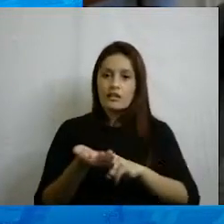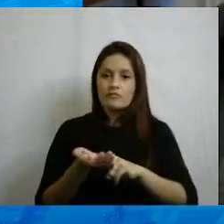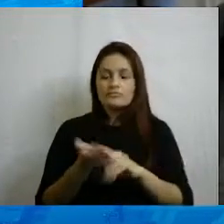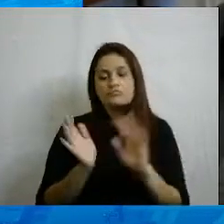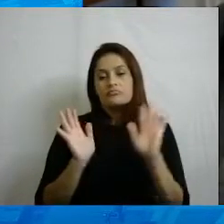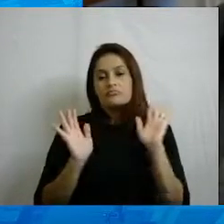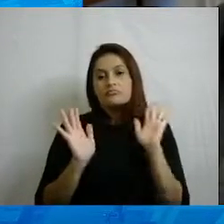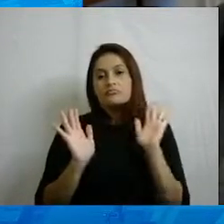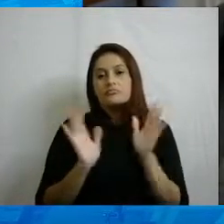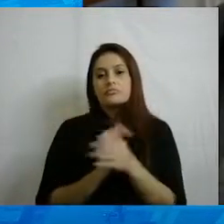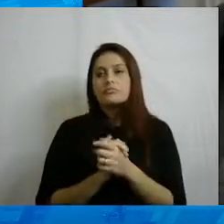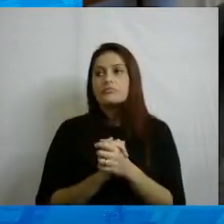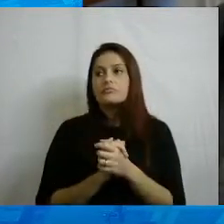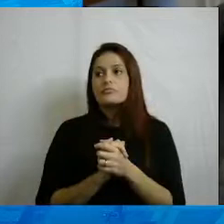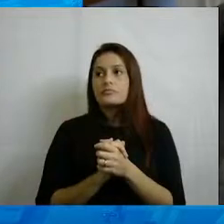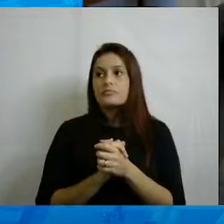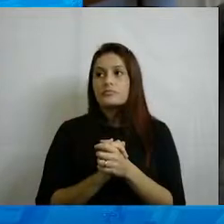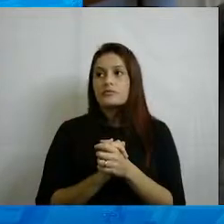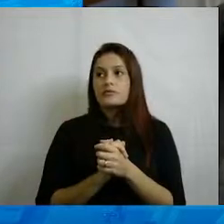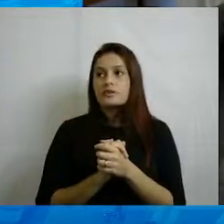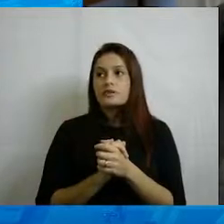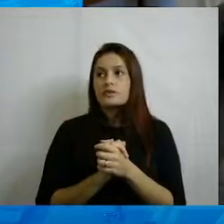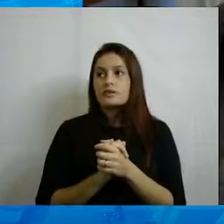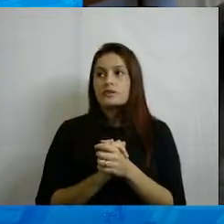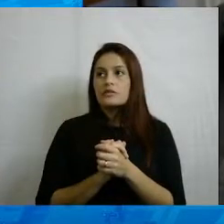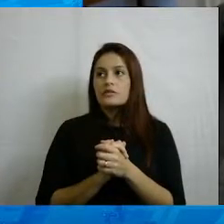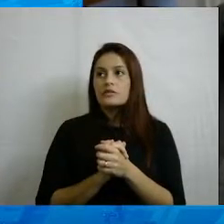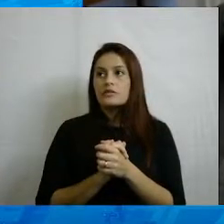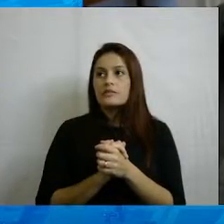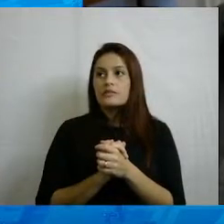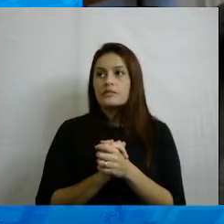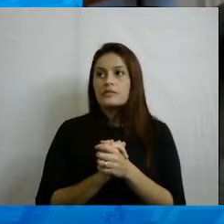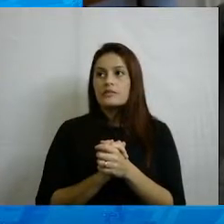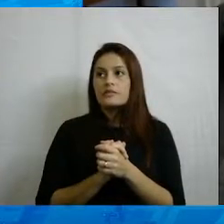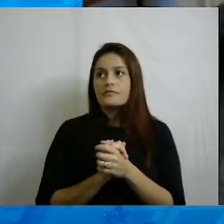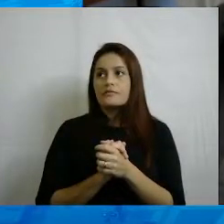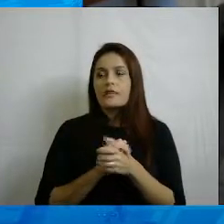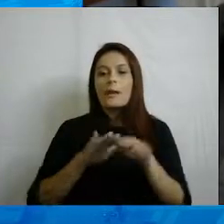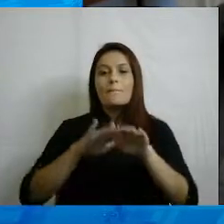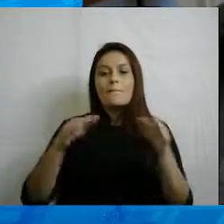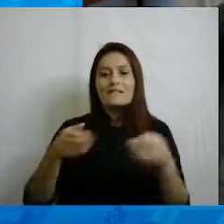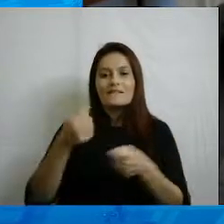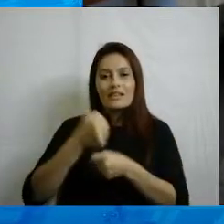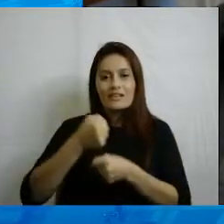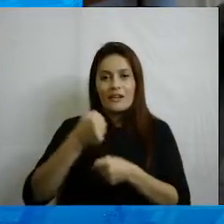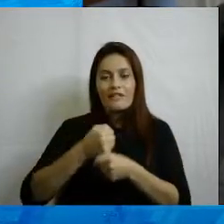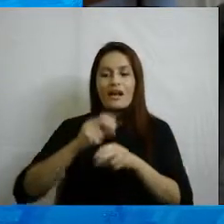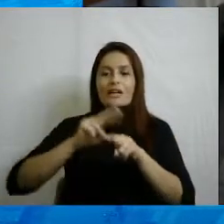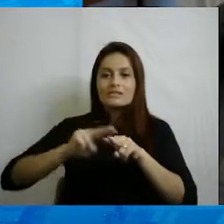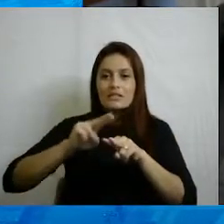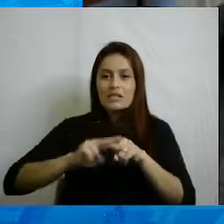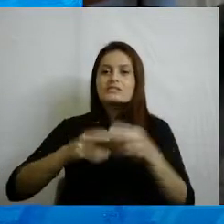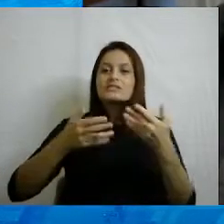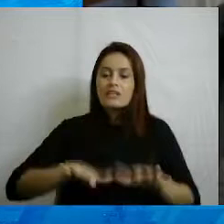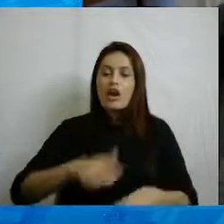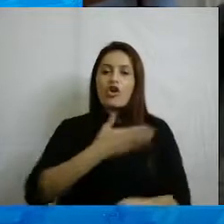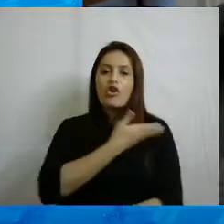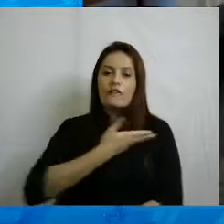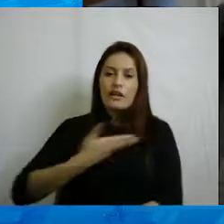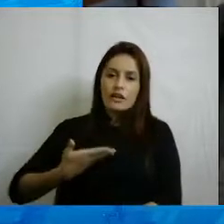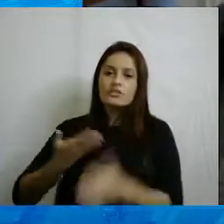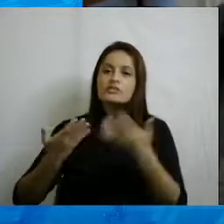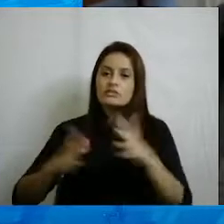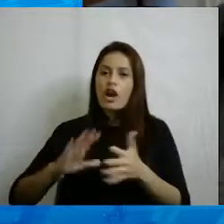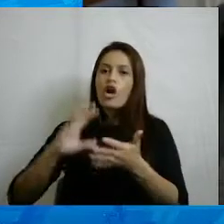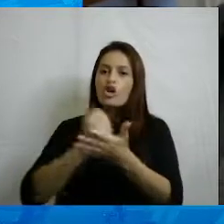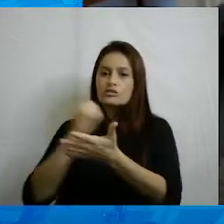duela. Lo digo siempre igual. Entonces, ese es el tema. Las mesas de trabajo se hicieron con el gobierno, conseguimos